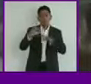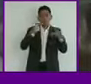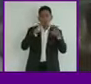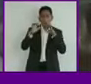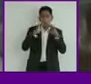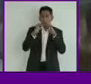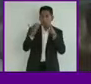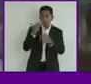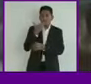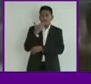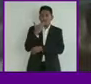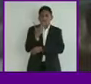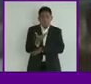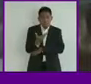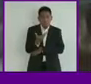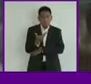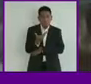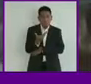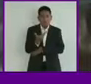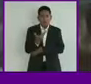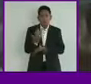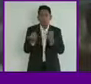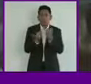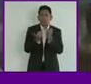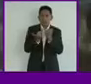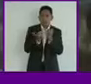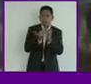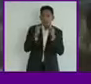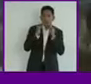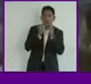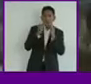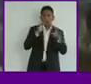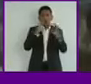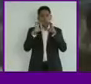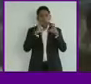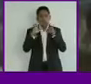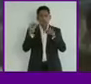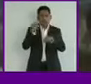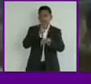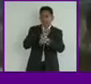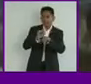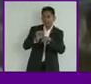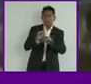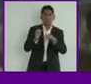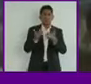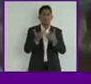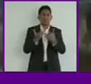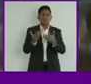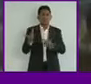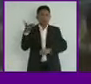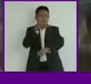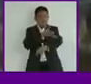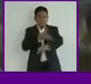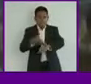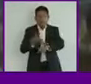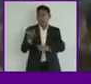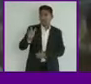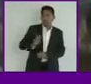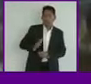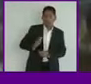en cierto modo más accesible, tanto con los jóvenes como con padres de familia, autoridades en instituciones